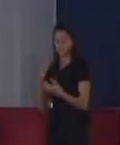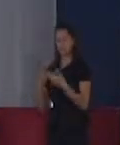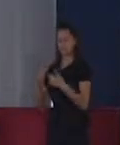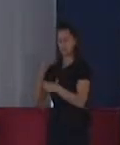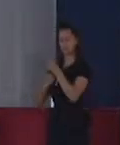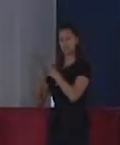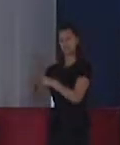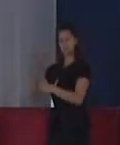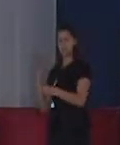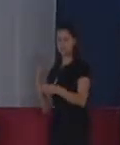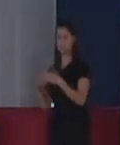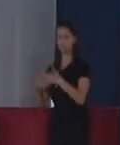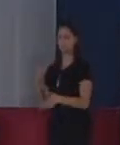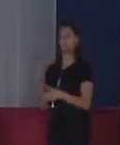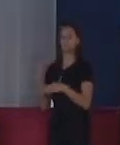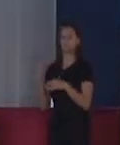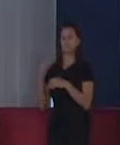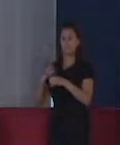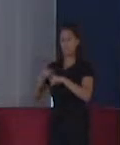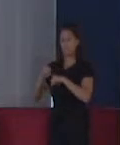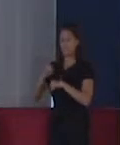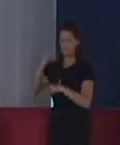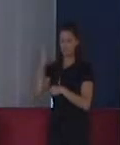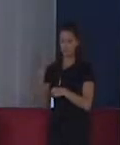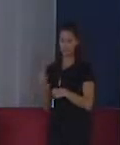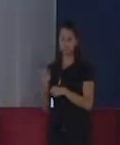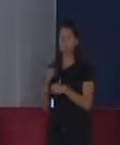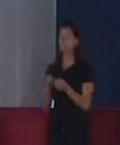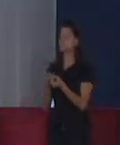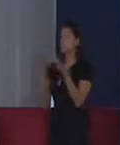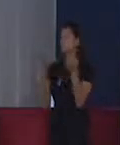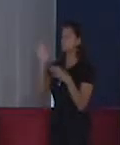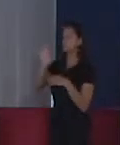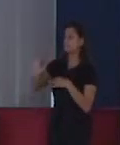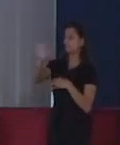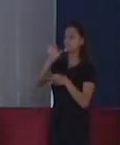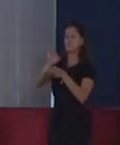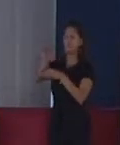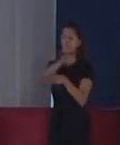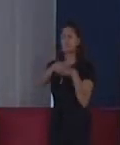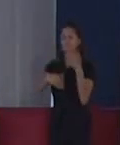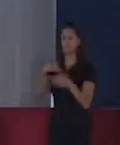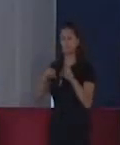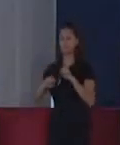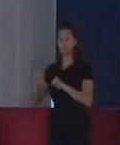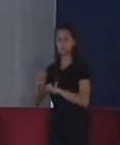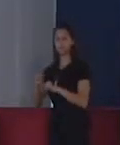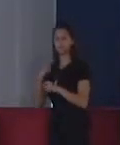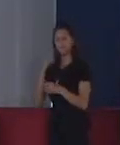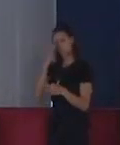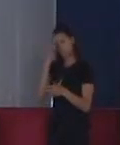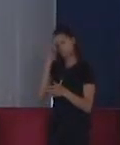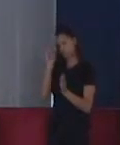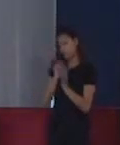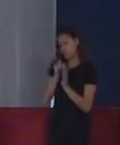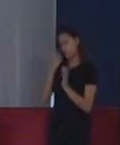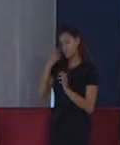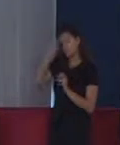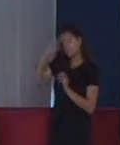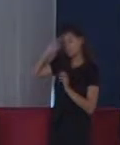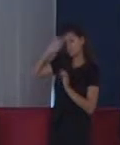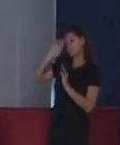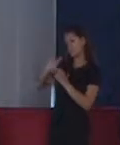empezó un movimiento muy fuerte de varios departamentos y de varios municipios. ¿Por qué creo yo? Y que es un poco la interpretación que se ha venido haciendo